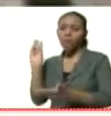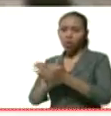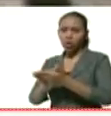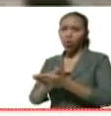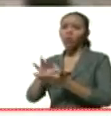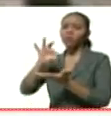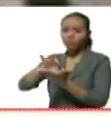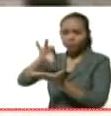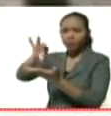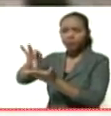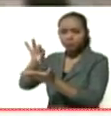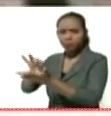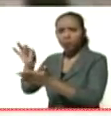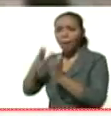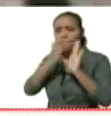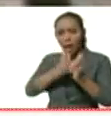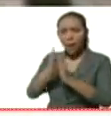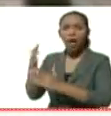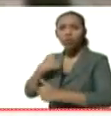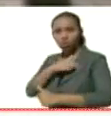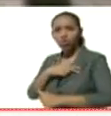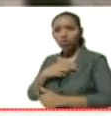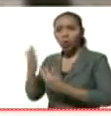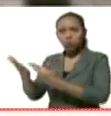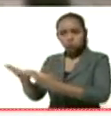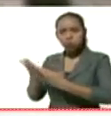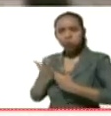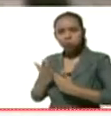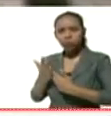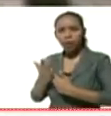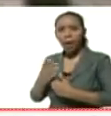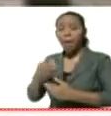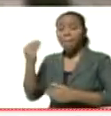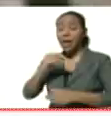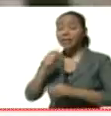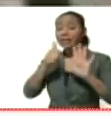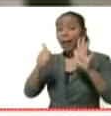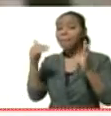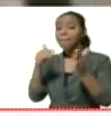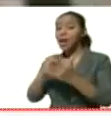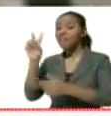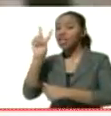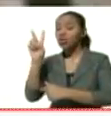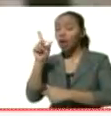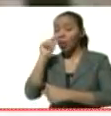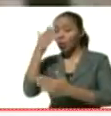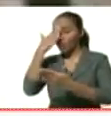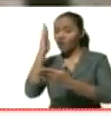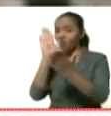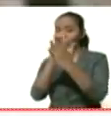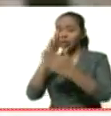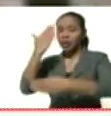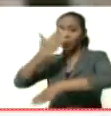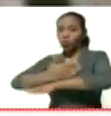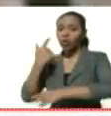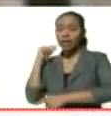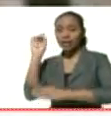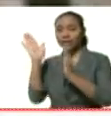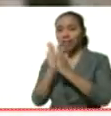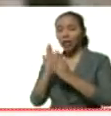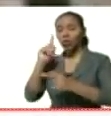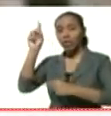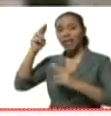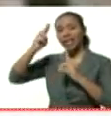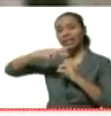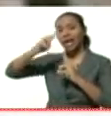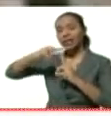patrones. Nosotros estamos recibiendo, hemos recibido a más de 6.000 venezolanos por la frontera de San Antonio del Táchira.